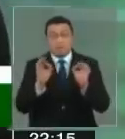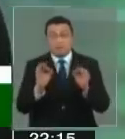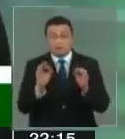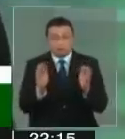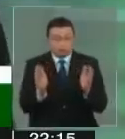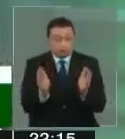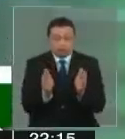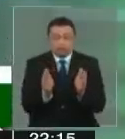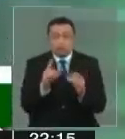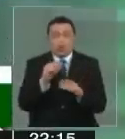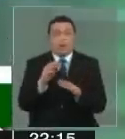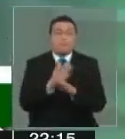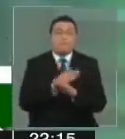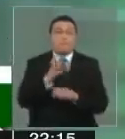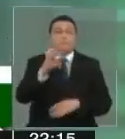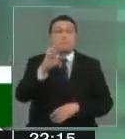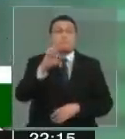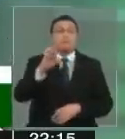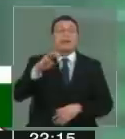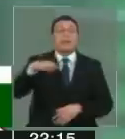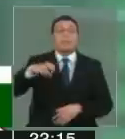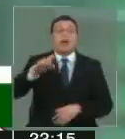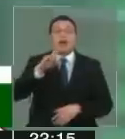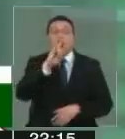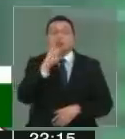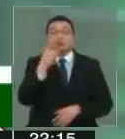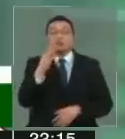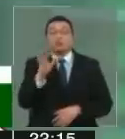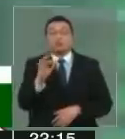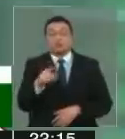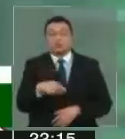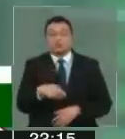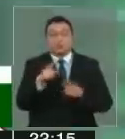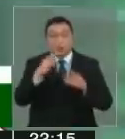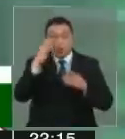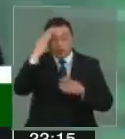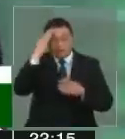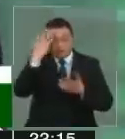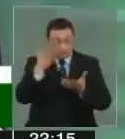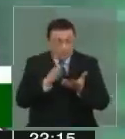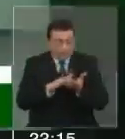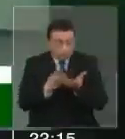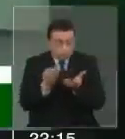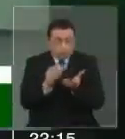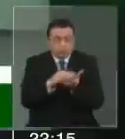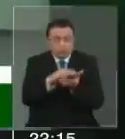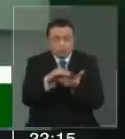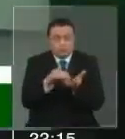chiquitito, porque nació prematuro. Su cabecita cabía en la palma de mi mano,